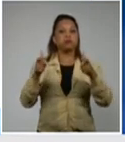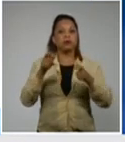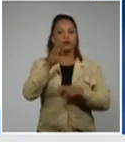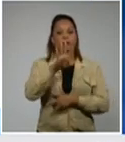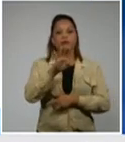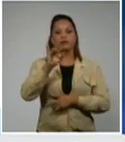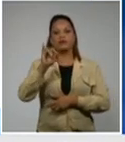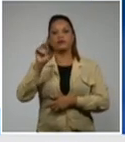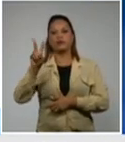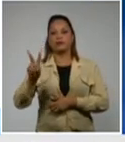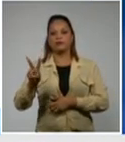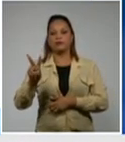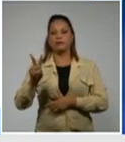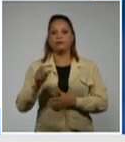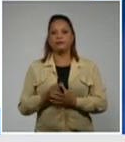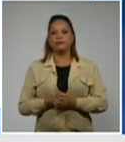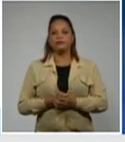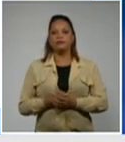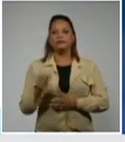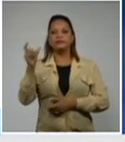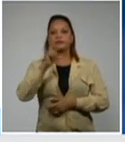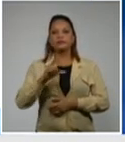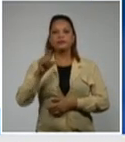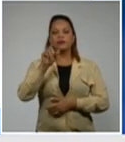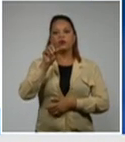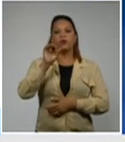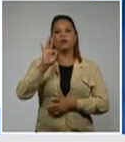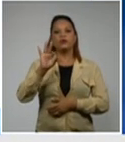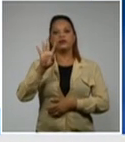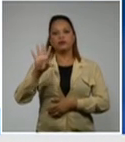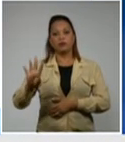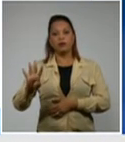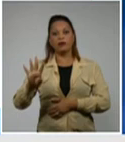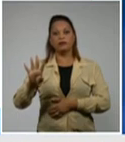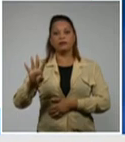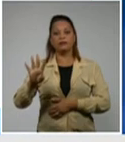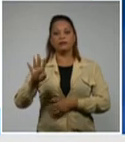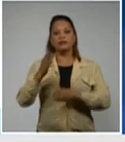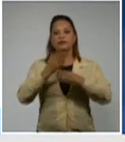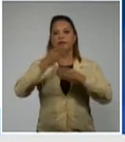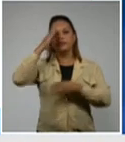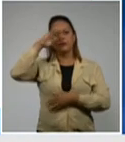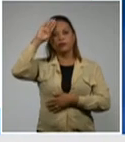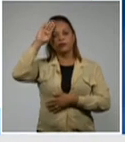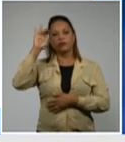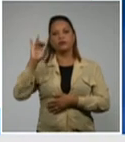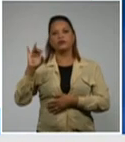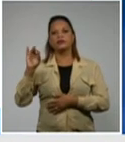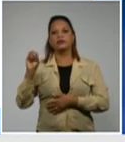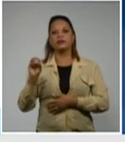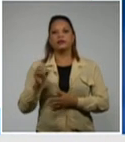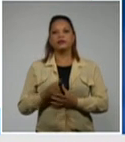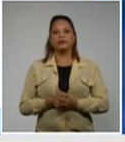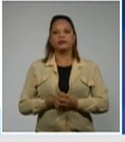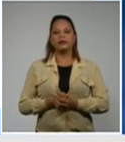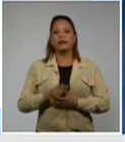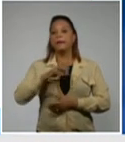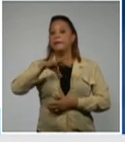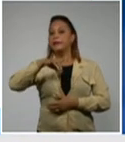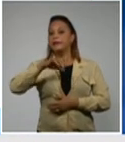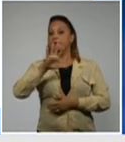462. Camagüey con 84, Santiago de Cuba con 70, Pinar del